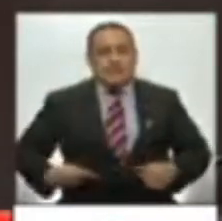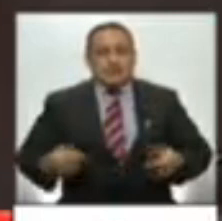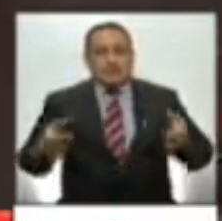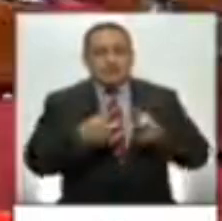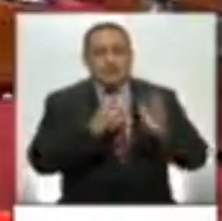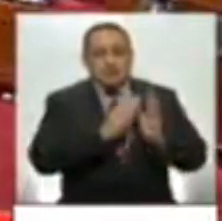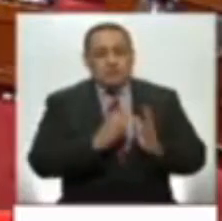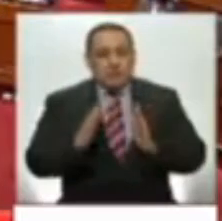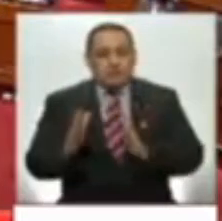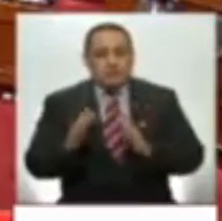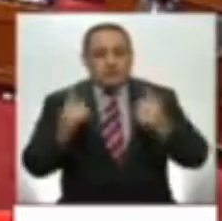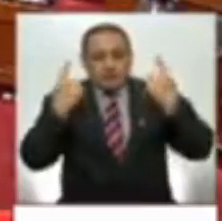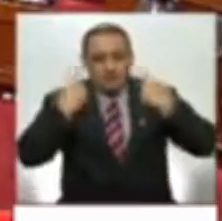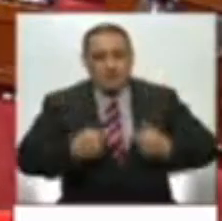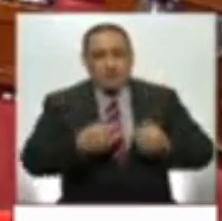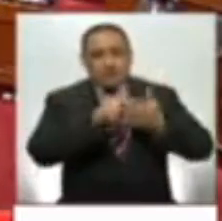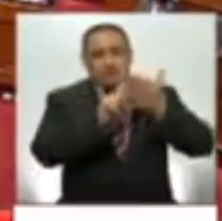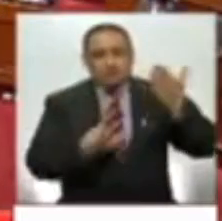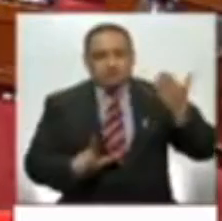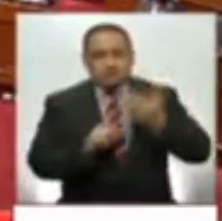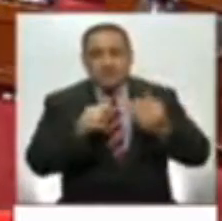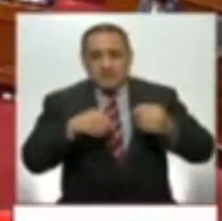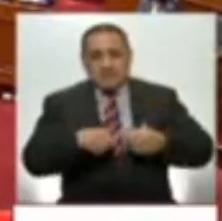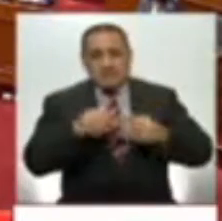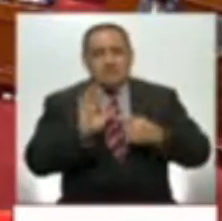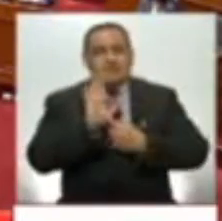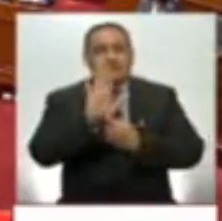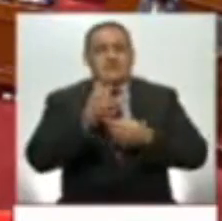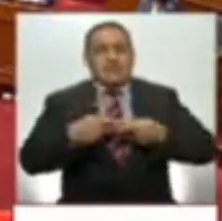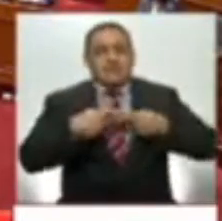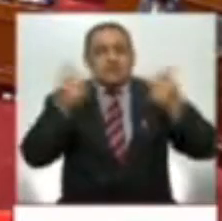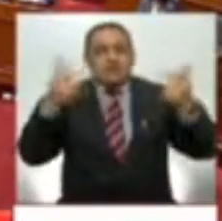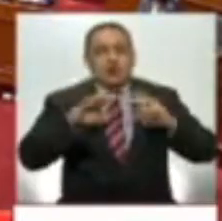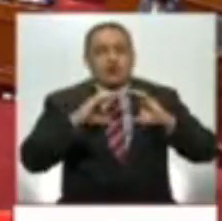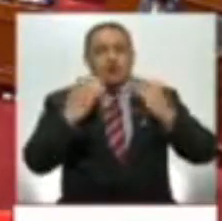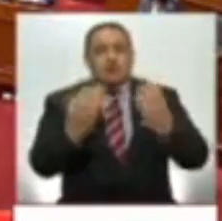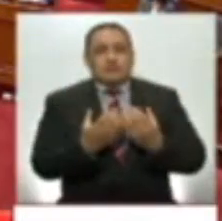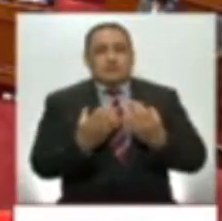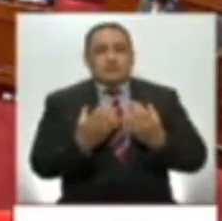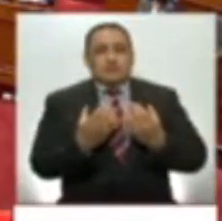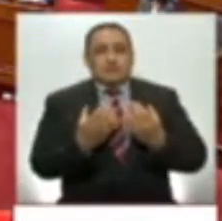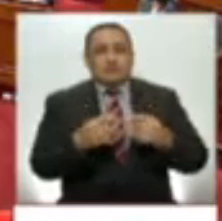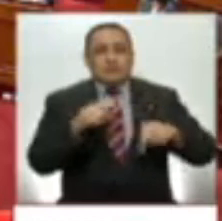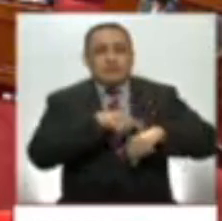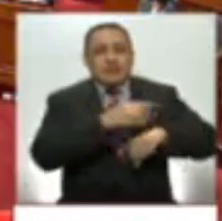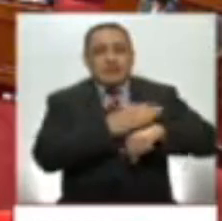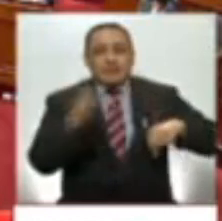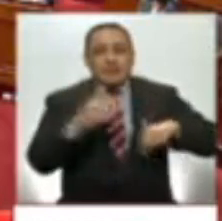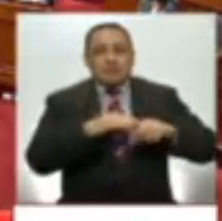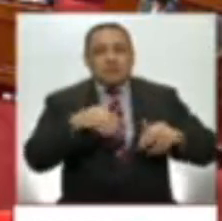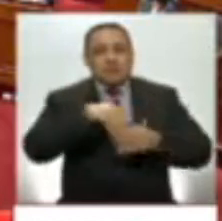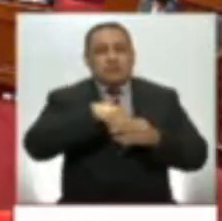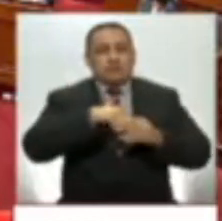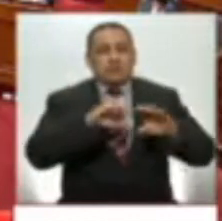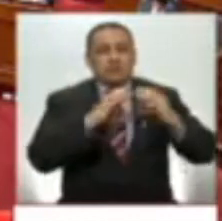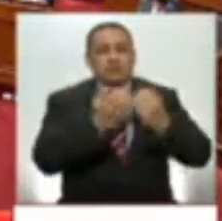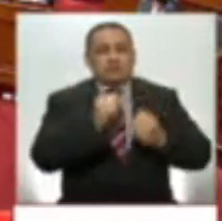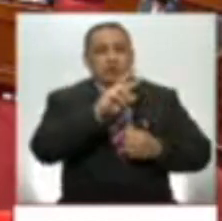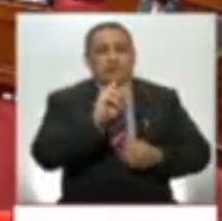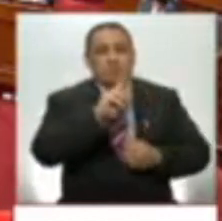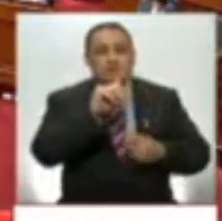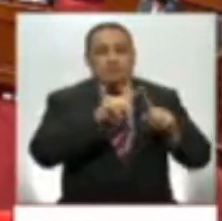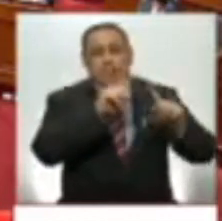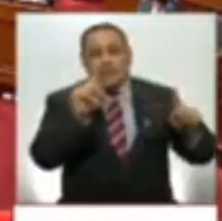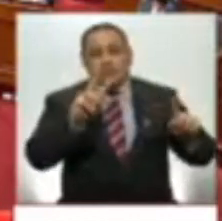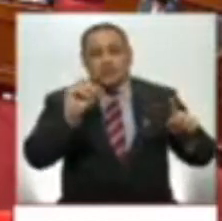Junta Preparatoria en su sesión desarrollada en la fecha, se comunica a los congresistas electos para el periodo parlamentario 2021-2026,